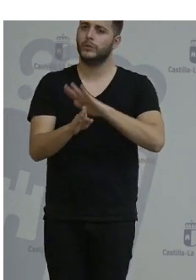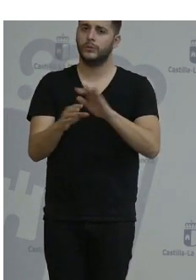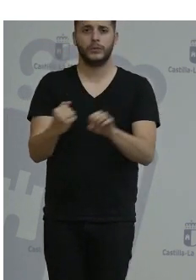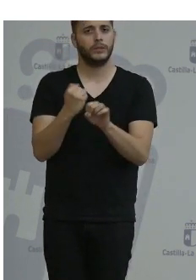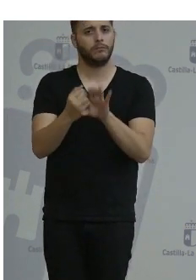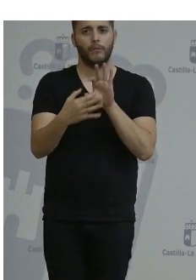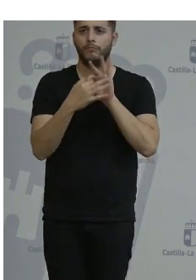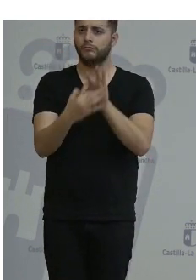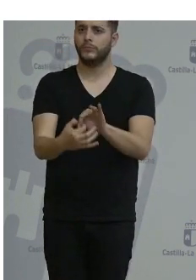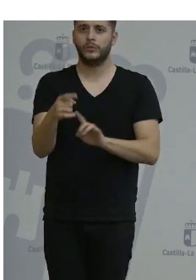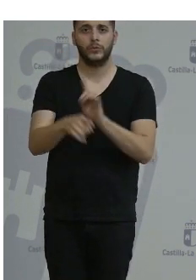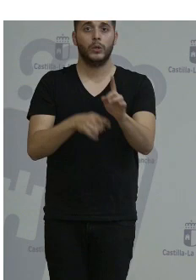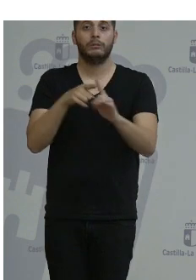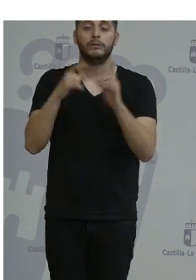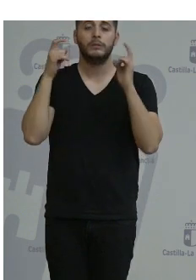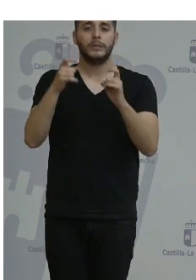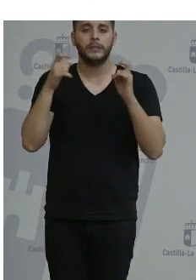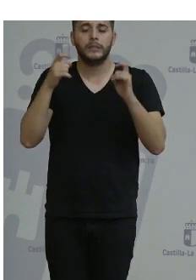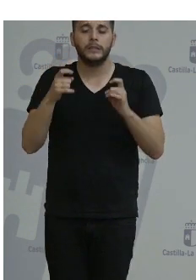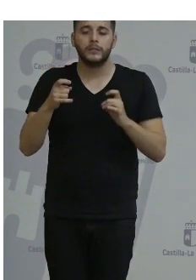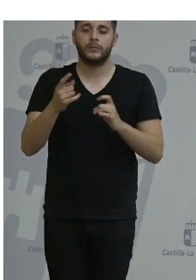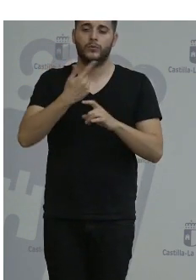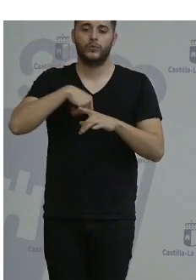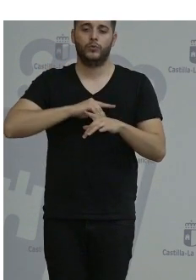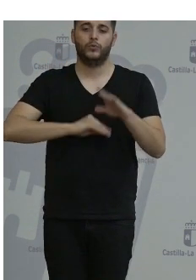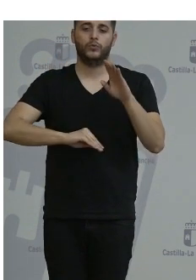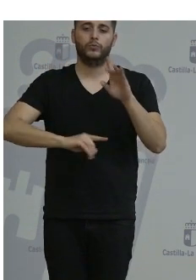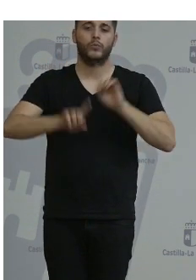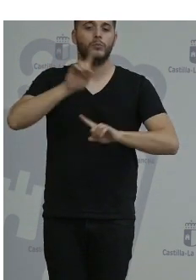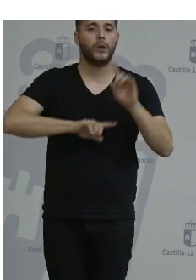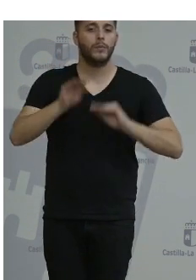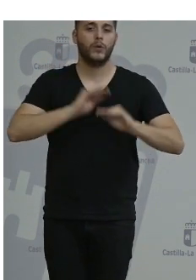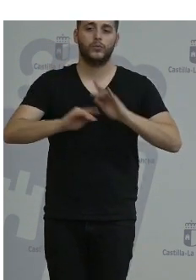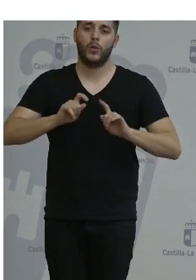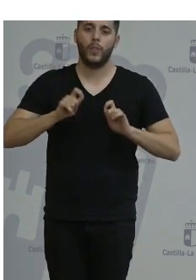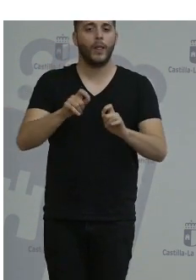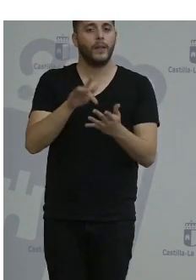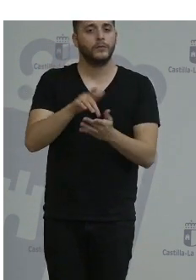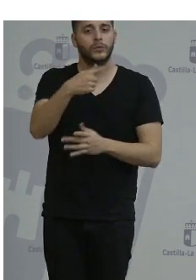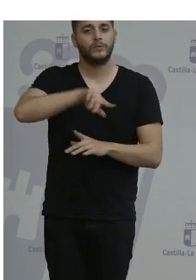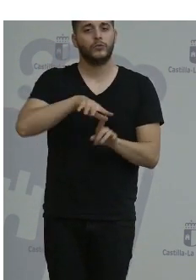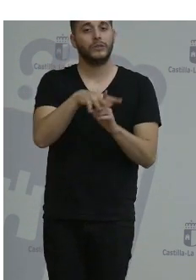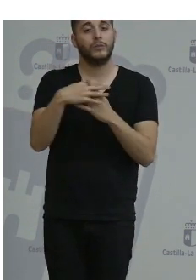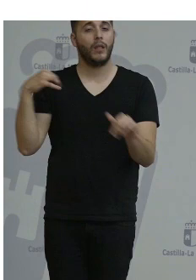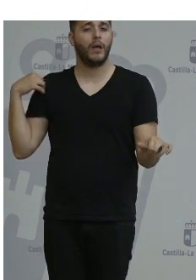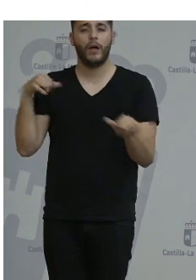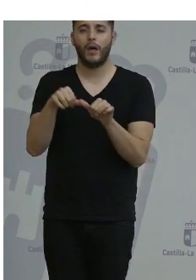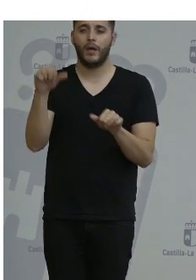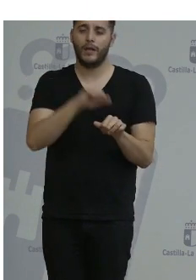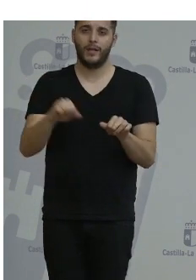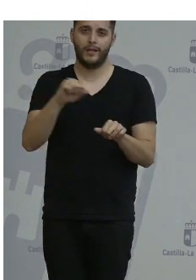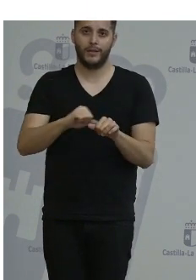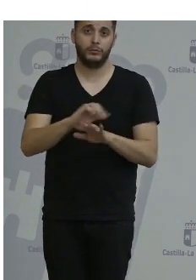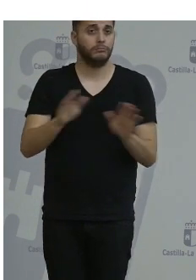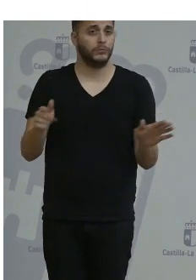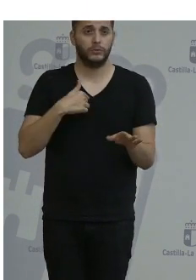paliar, en la medida de nuestras posibilidades, esta situación en la que vosotros venís trabajando durante tantos años. Así que,